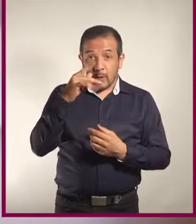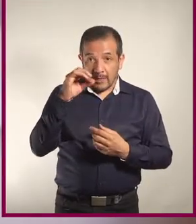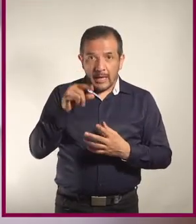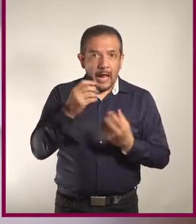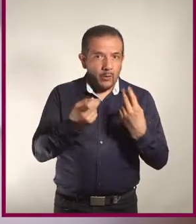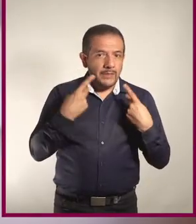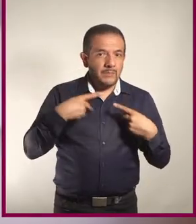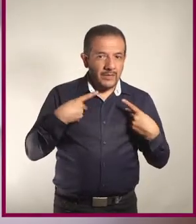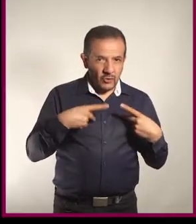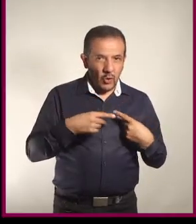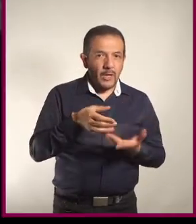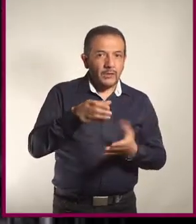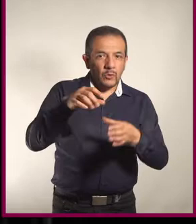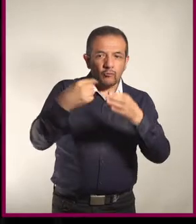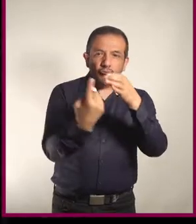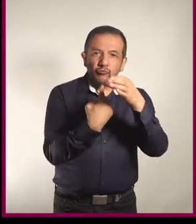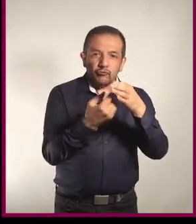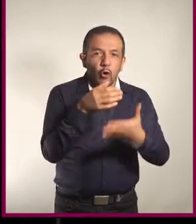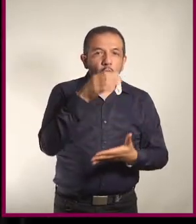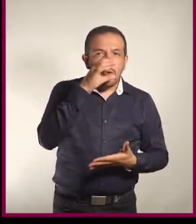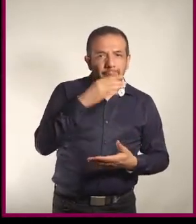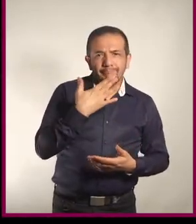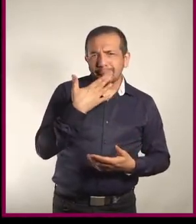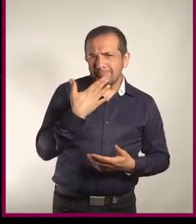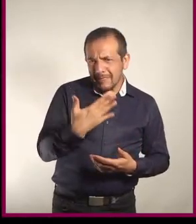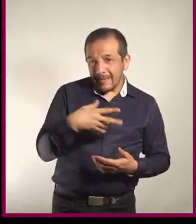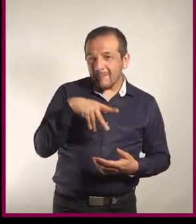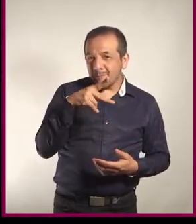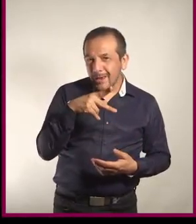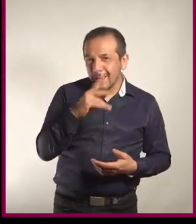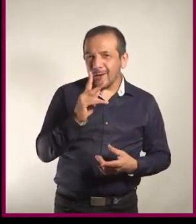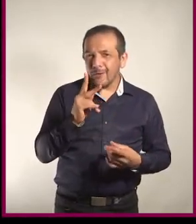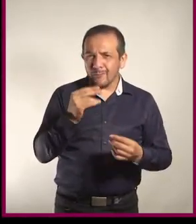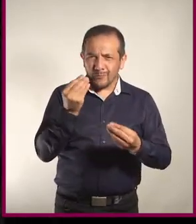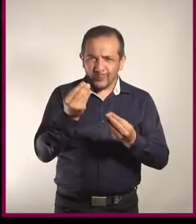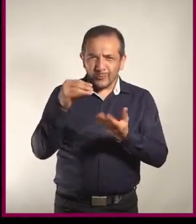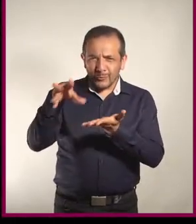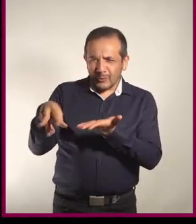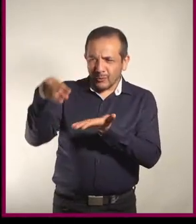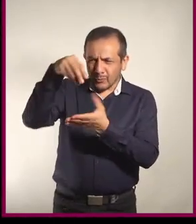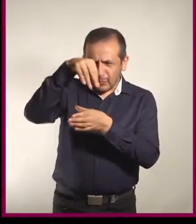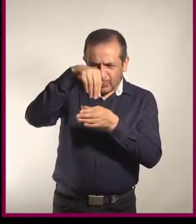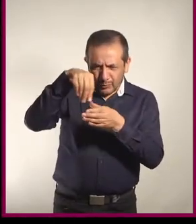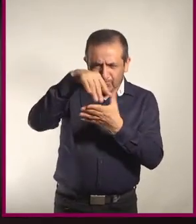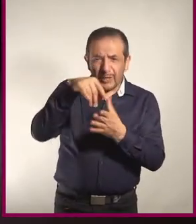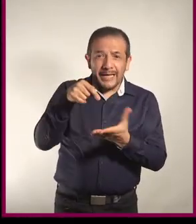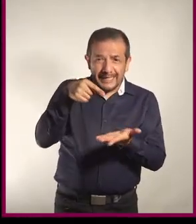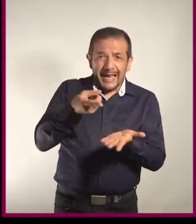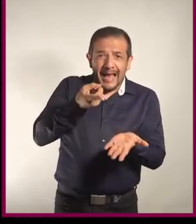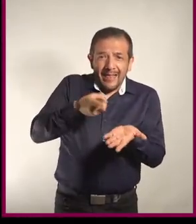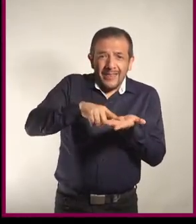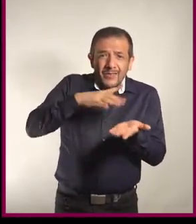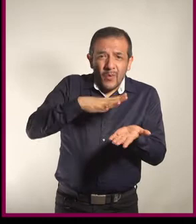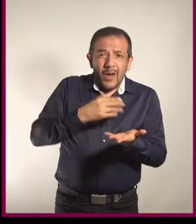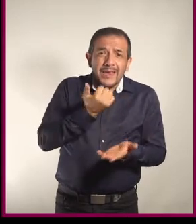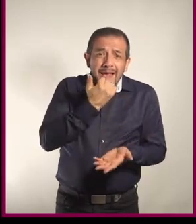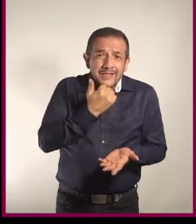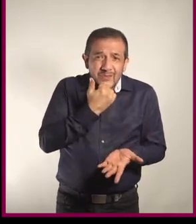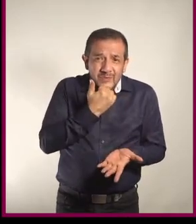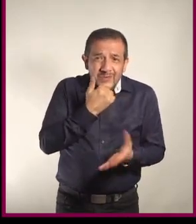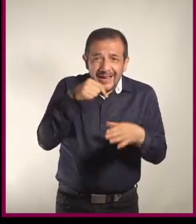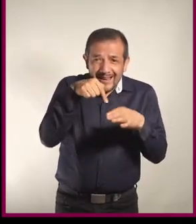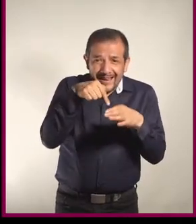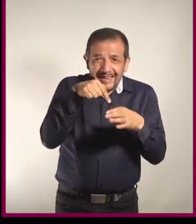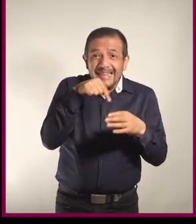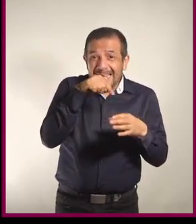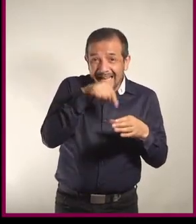toma licuados de proteína. En principio esto no está mal, pero toma en cuenta que muchos polvos de proteína están endulzados con mucho